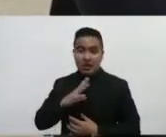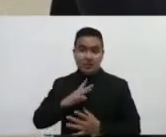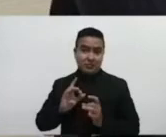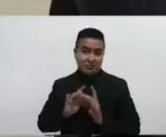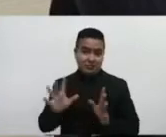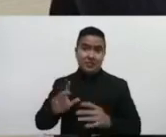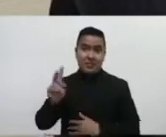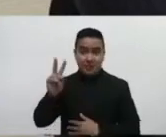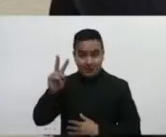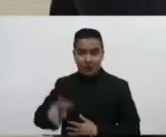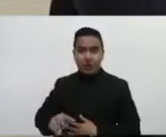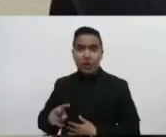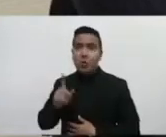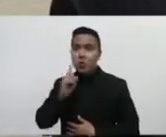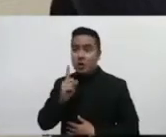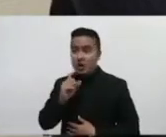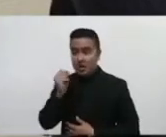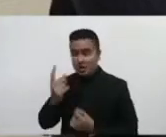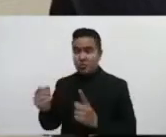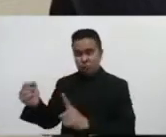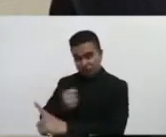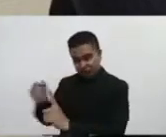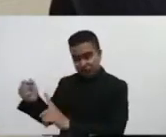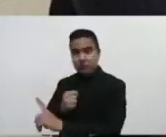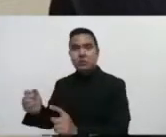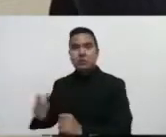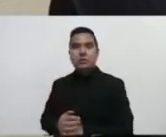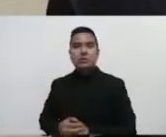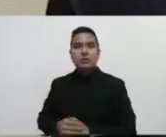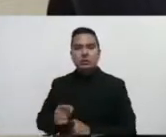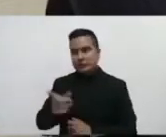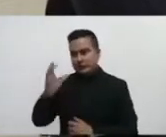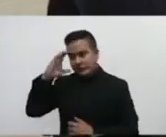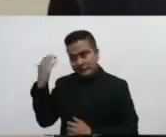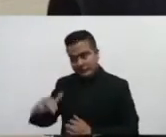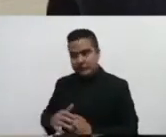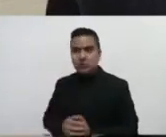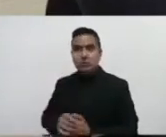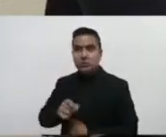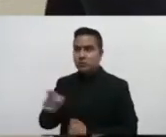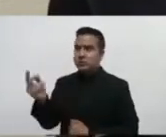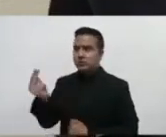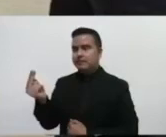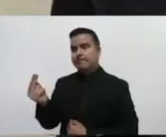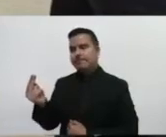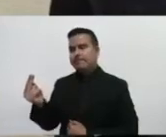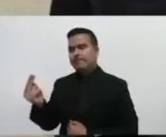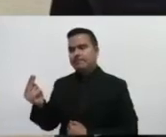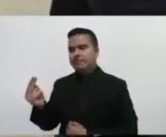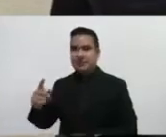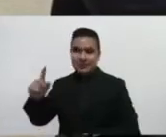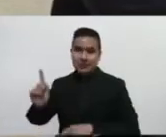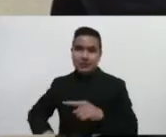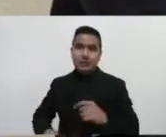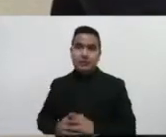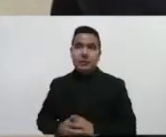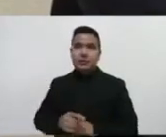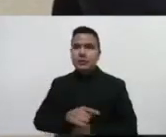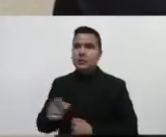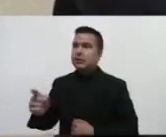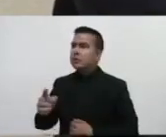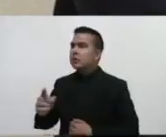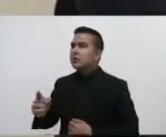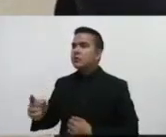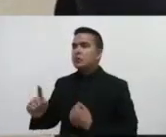del aire, porque decíamos, se está utilizando un problema real de las mujeres, que es la violencia doméstica, que es muy grave y